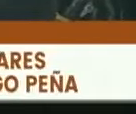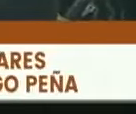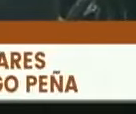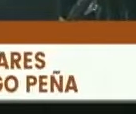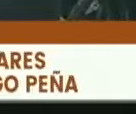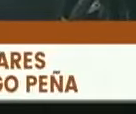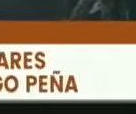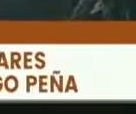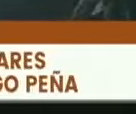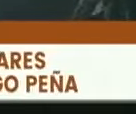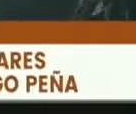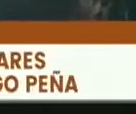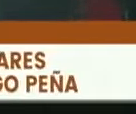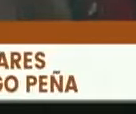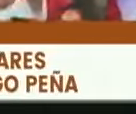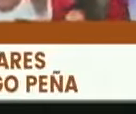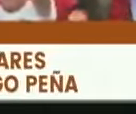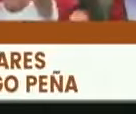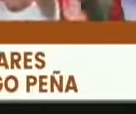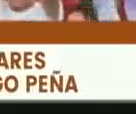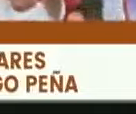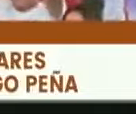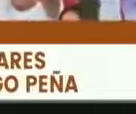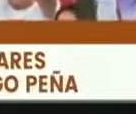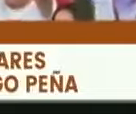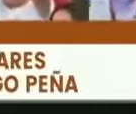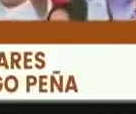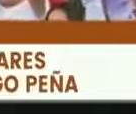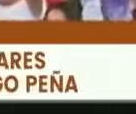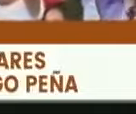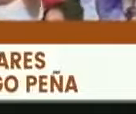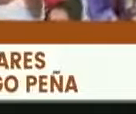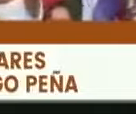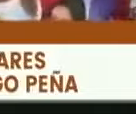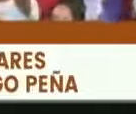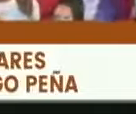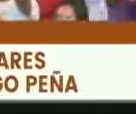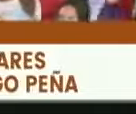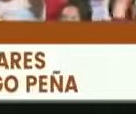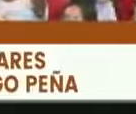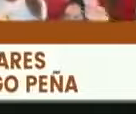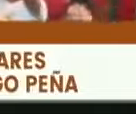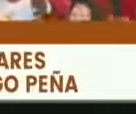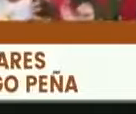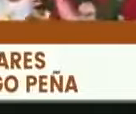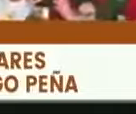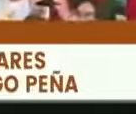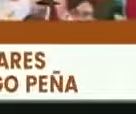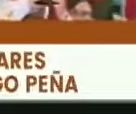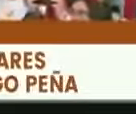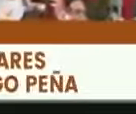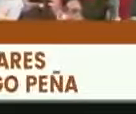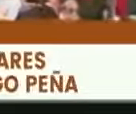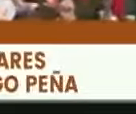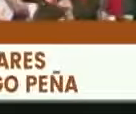en Mérida. Pues arriba, arriba, arriba, arriba, arriba, arriba, arriba, arriba. ¡Saludo solidario!